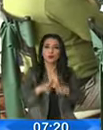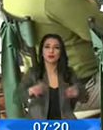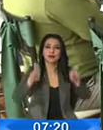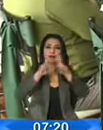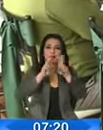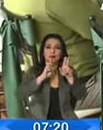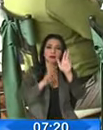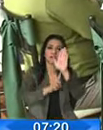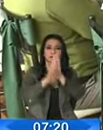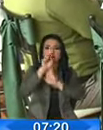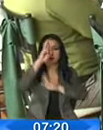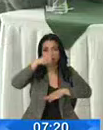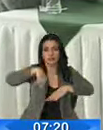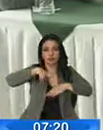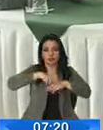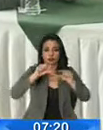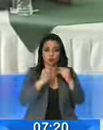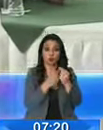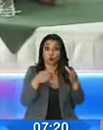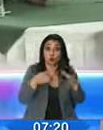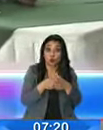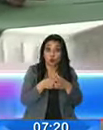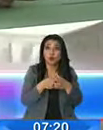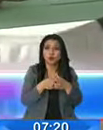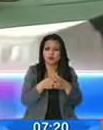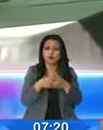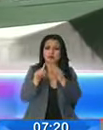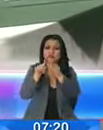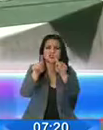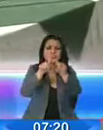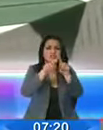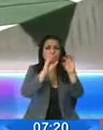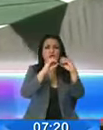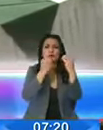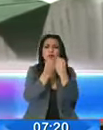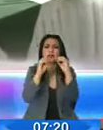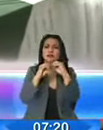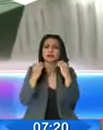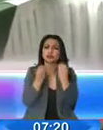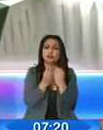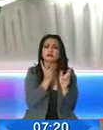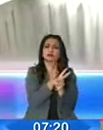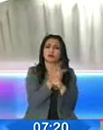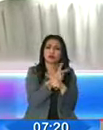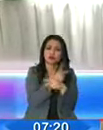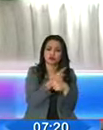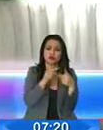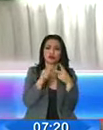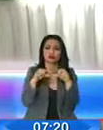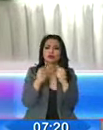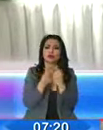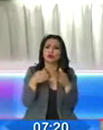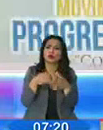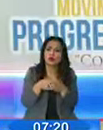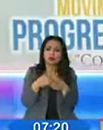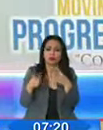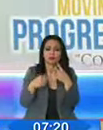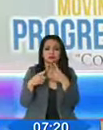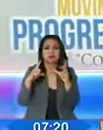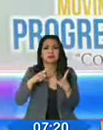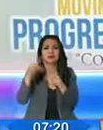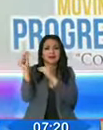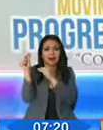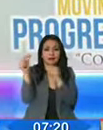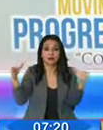Desarrollo Nacional, FUDEN, conformada por una diversidad de organizaciones productivas, gremiales y migrantes, han diseñado